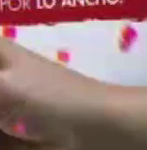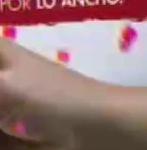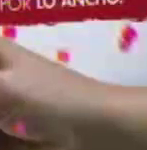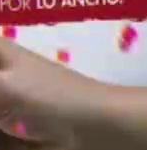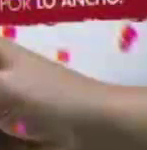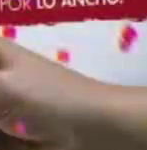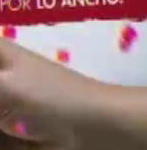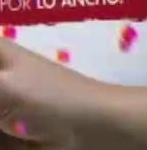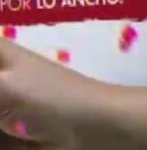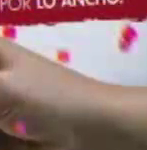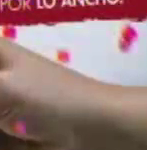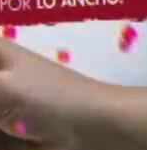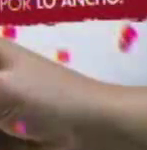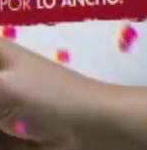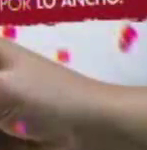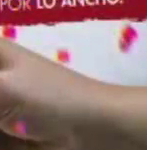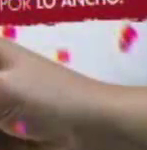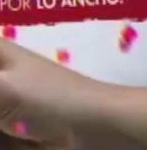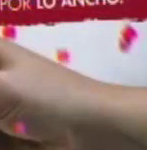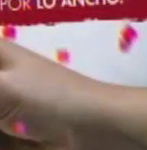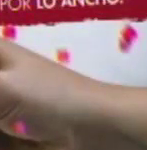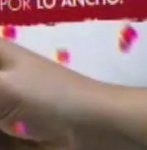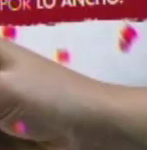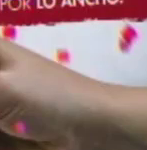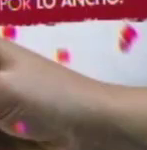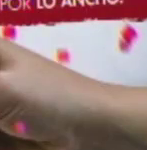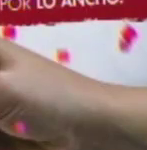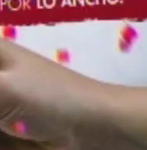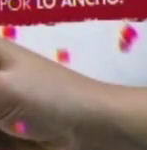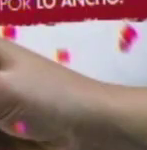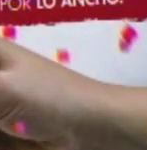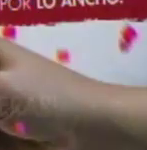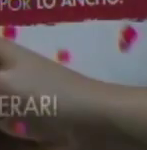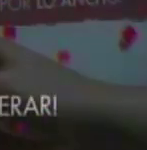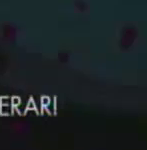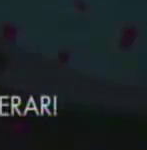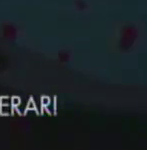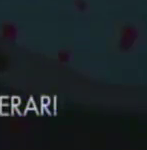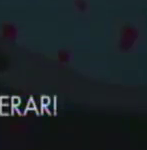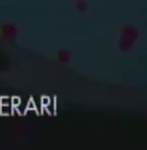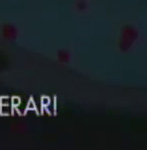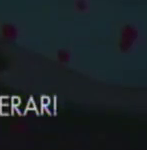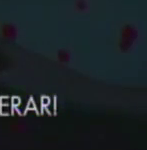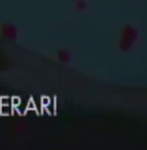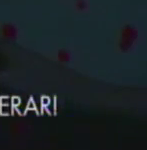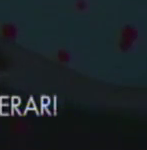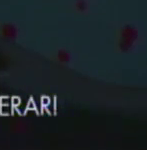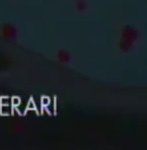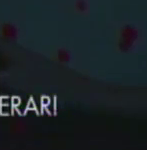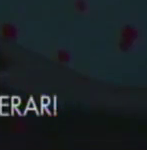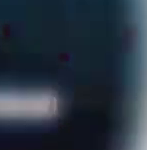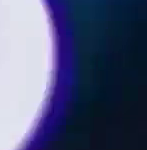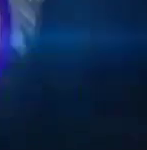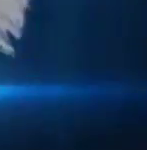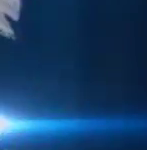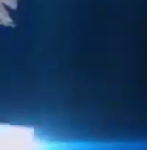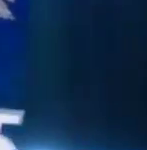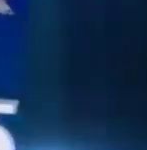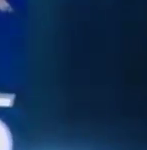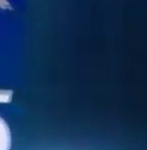Nuestros 25 años no se celebrarán por lo alto, se celebrarán por lo ancho. Muy pronto te vas a enterar.